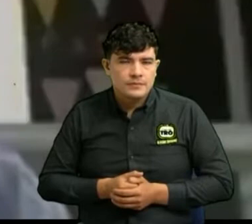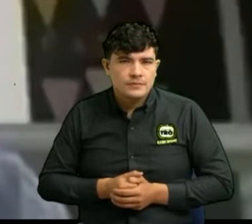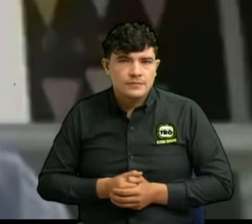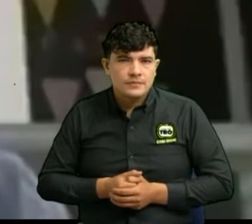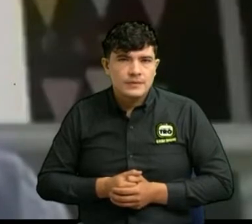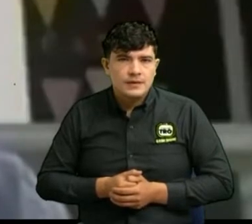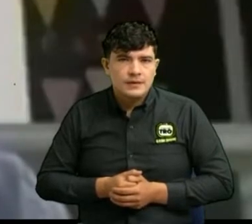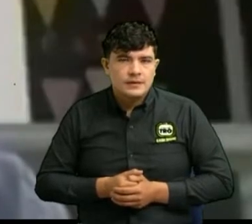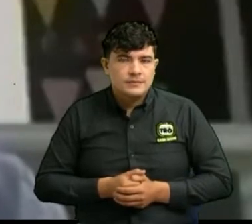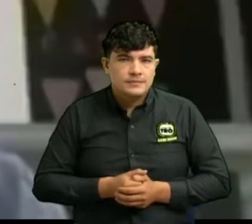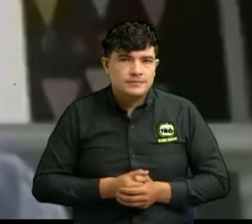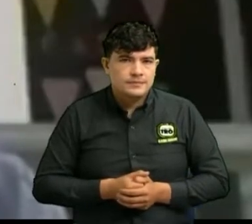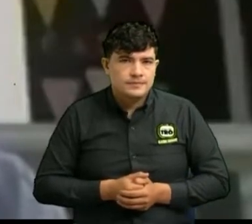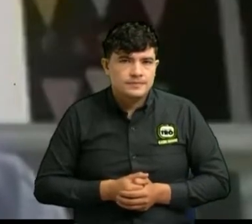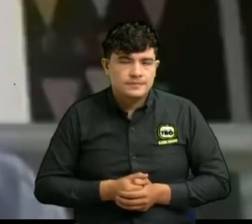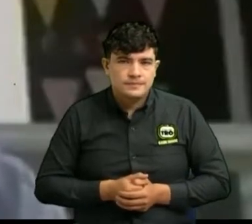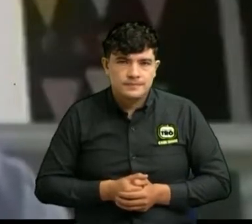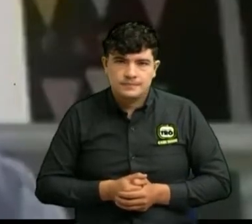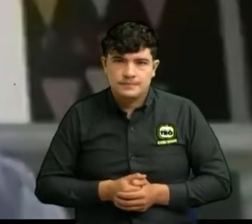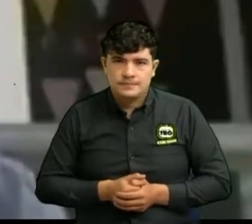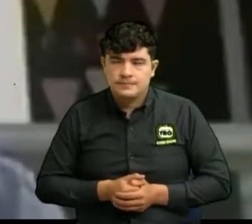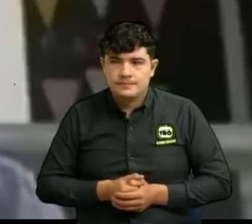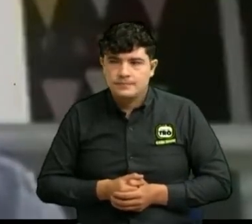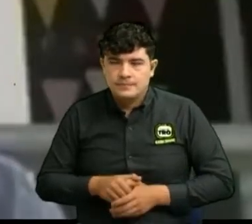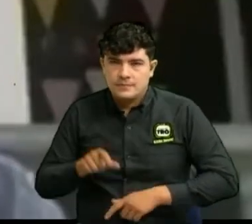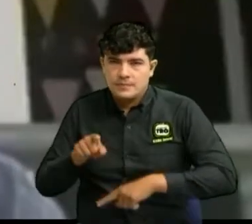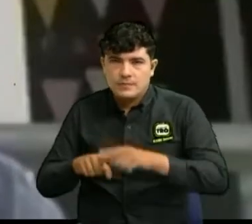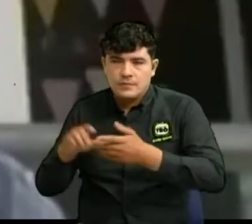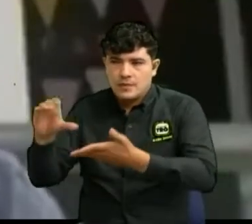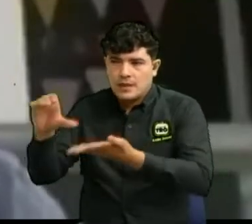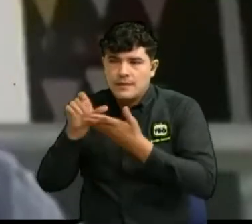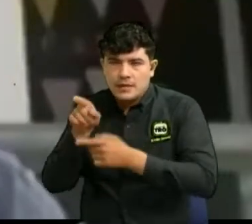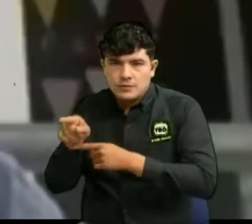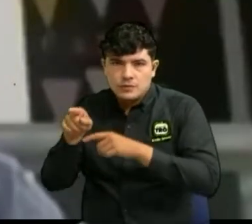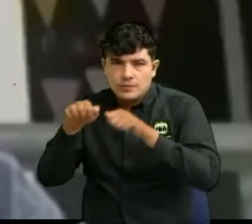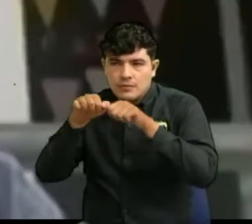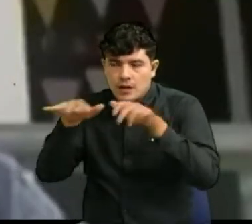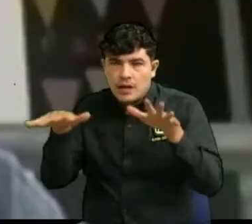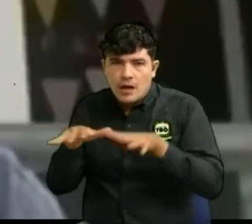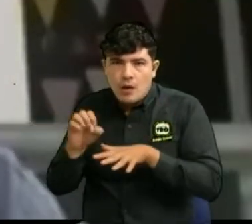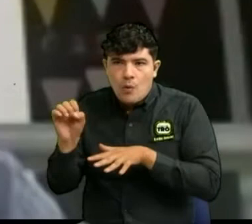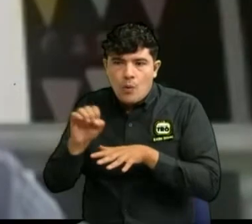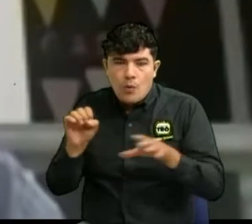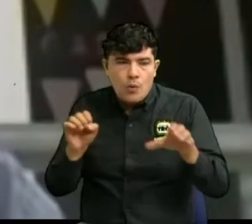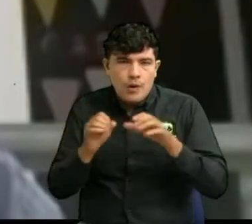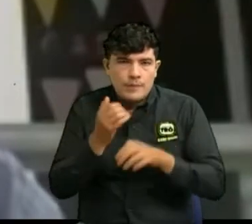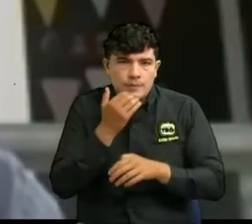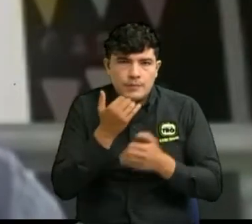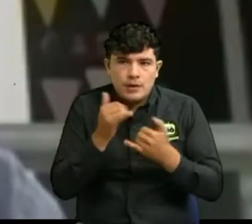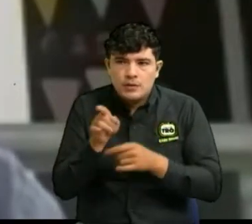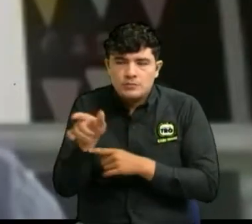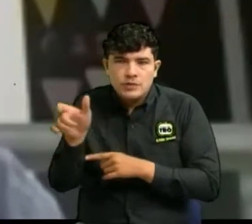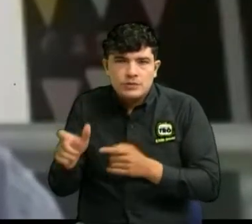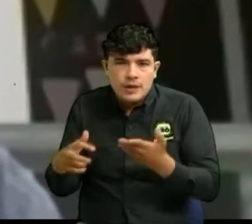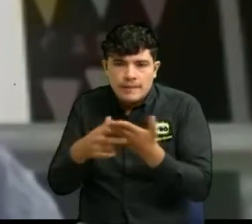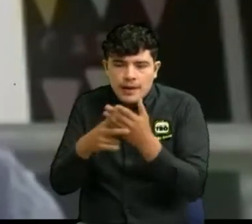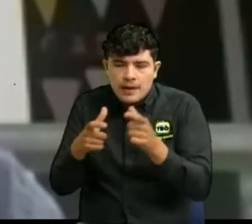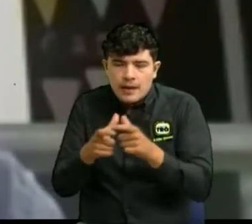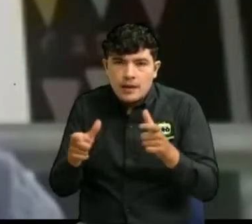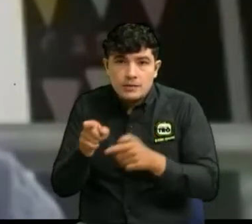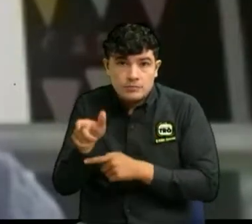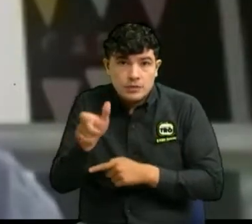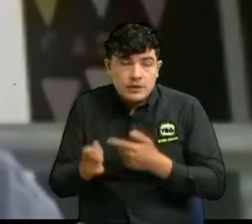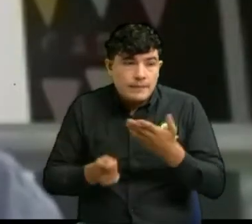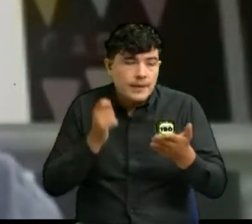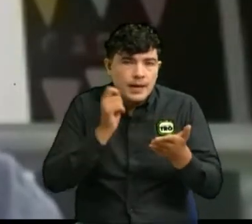el régimen de ahorro individual y construir otra pensión, exceptuado sí, vamos a suponer que tiene una asignación de retiro y empieza a